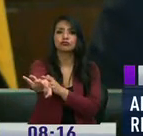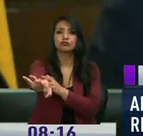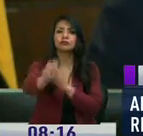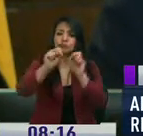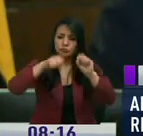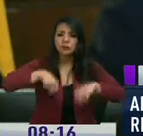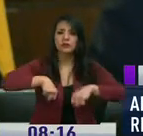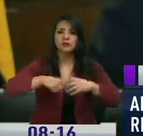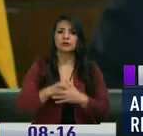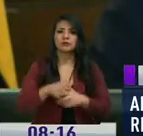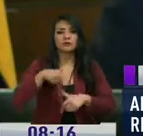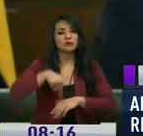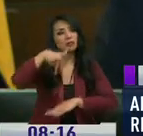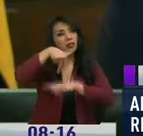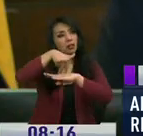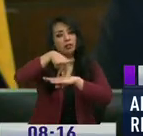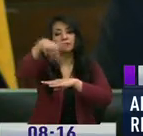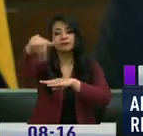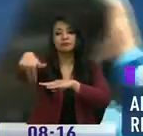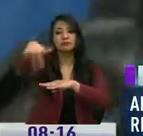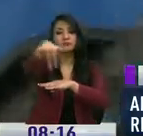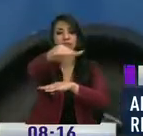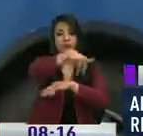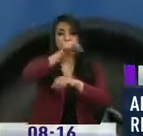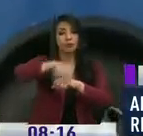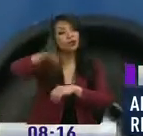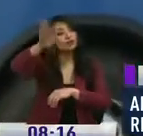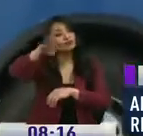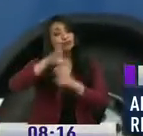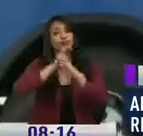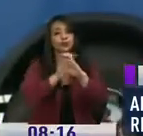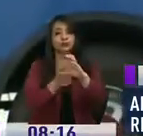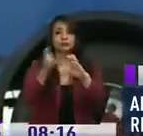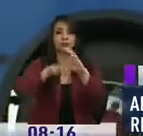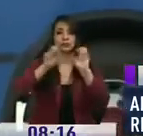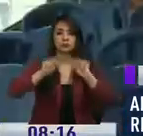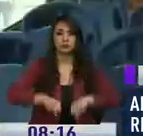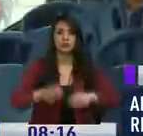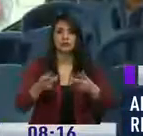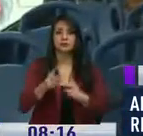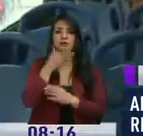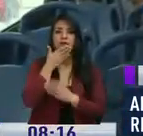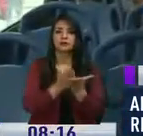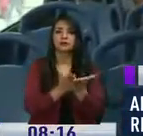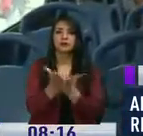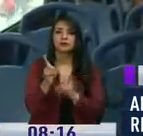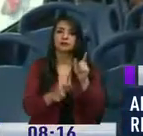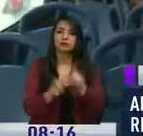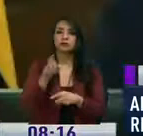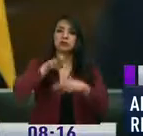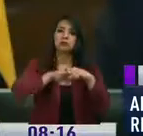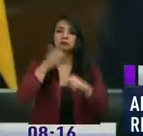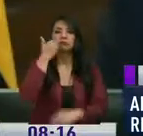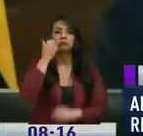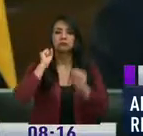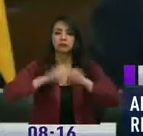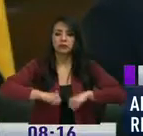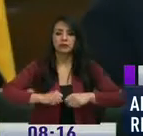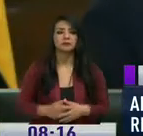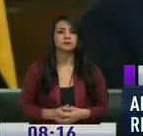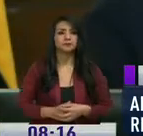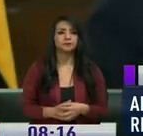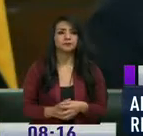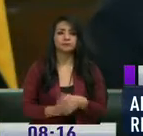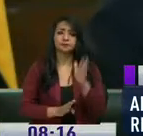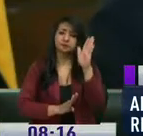distancia de donde una persona se encuentre. También se plantea el mejoramiento del servicio y el confort de los pasajeros. Avanzar